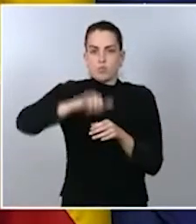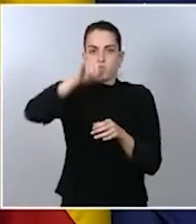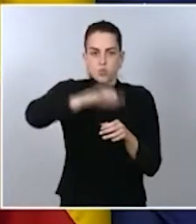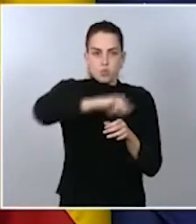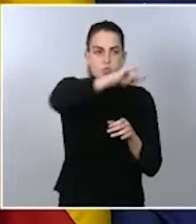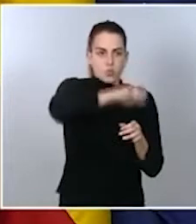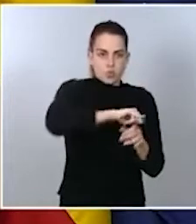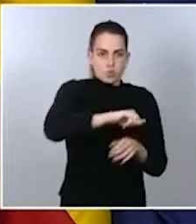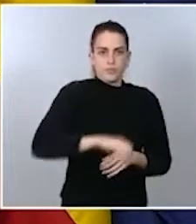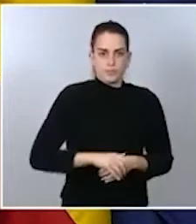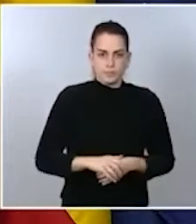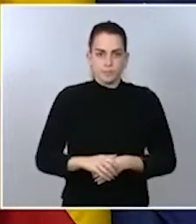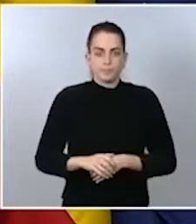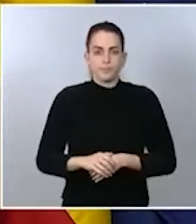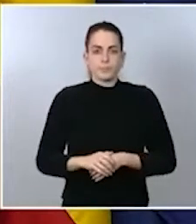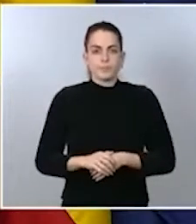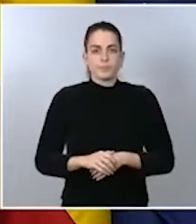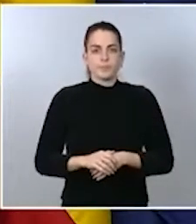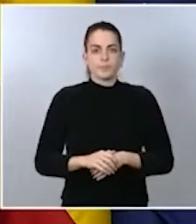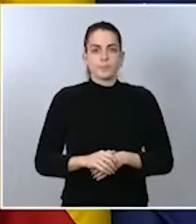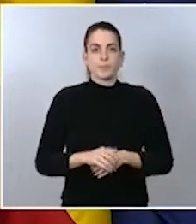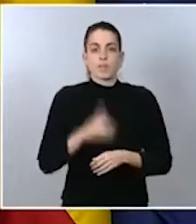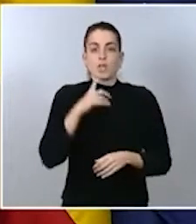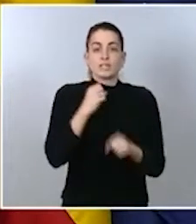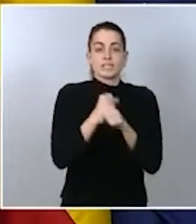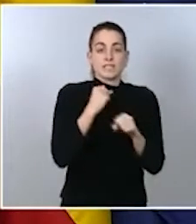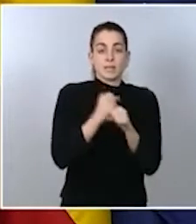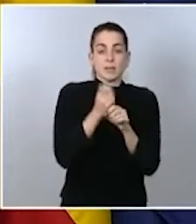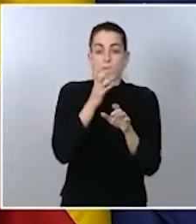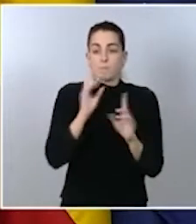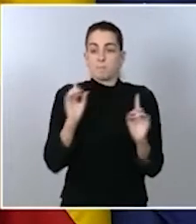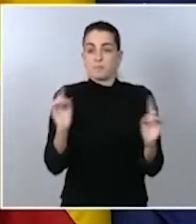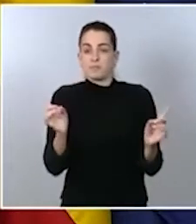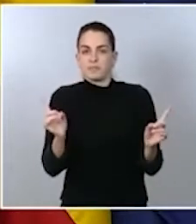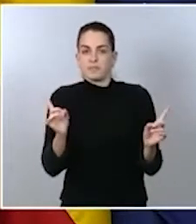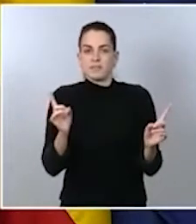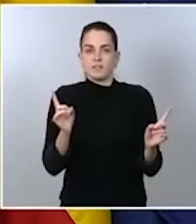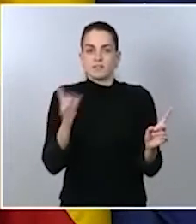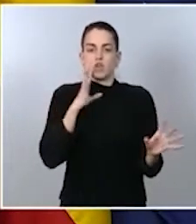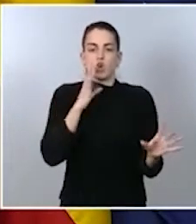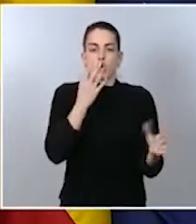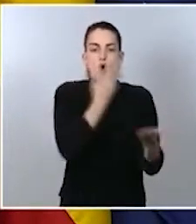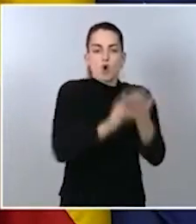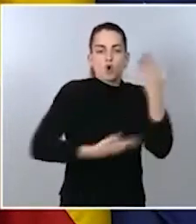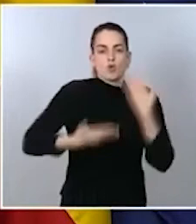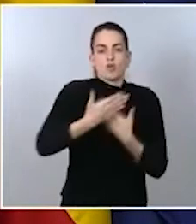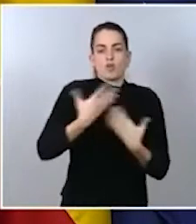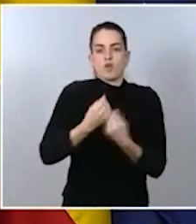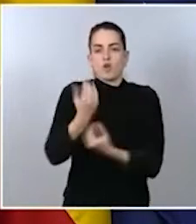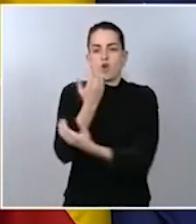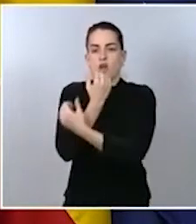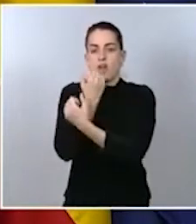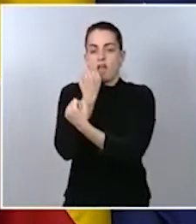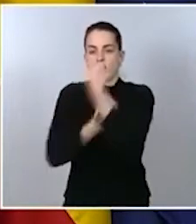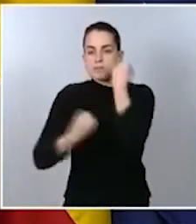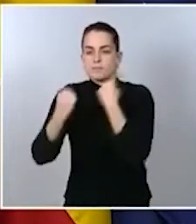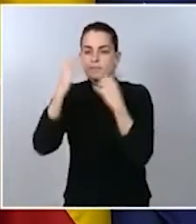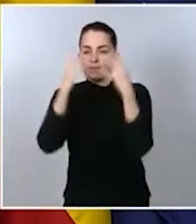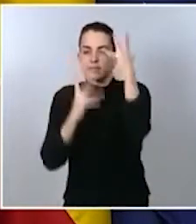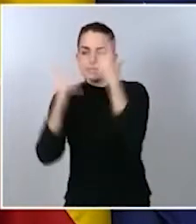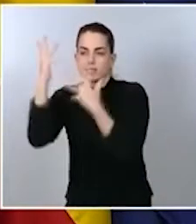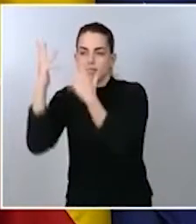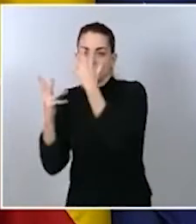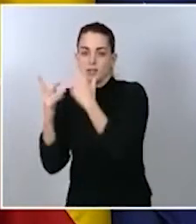tareas de previsión y preparación la coordinación entre todas las administraciones y el trabajo de miles